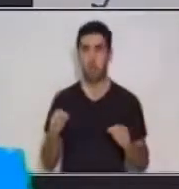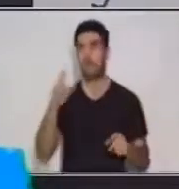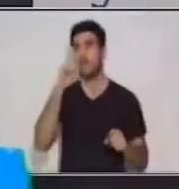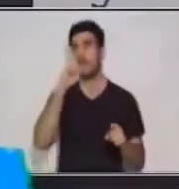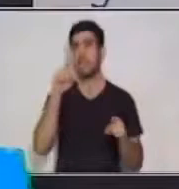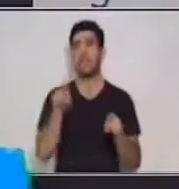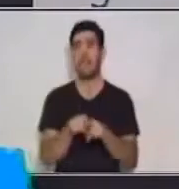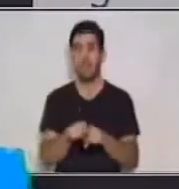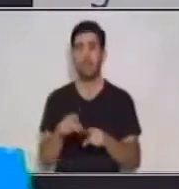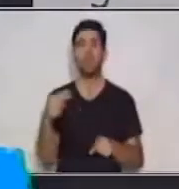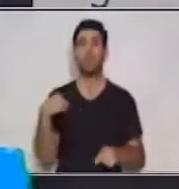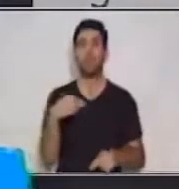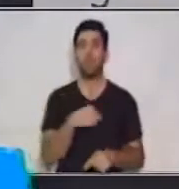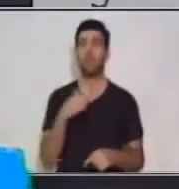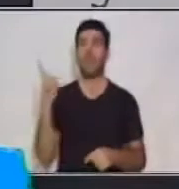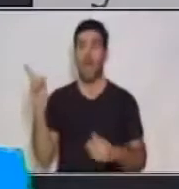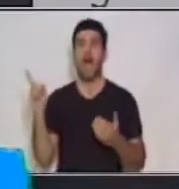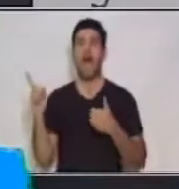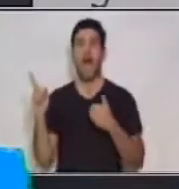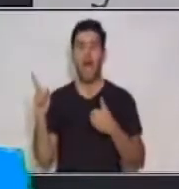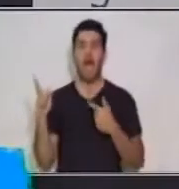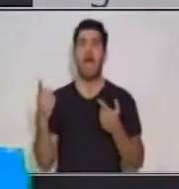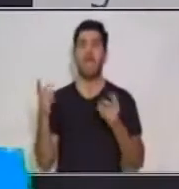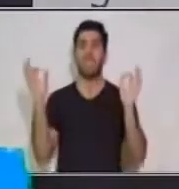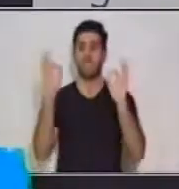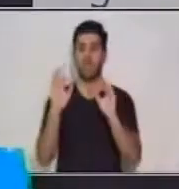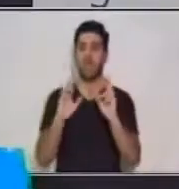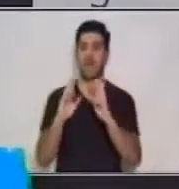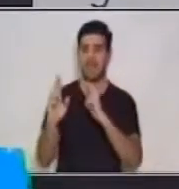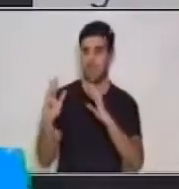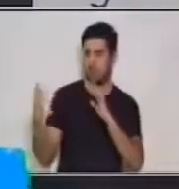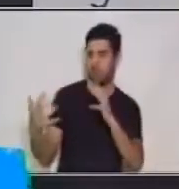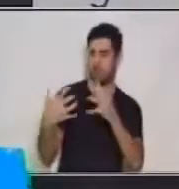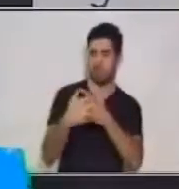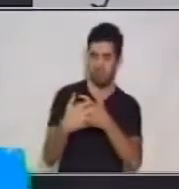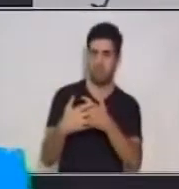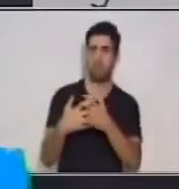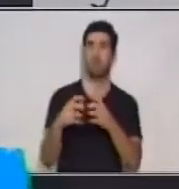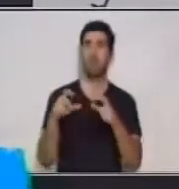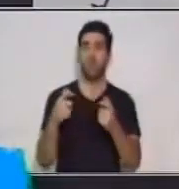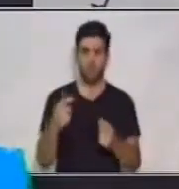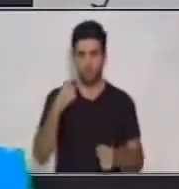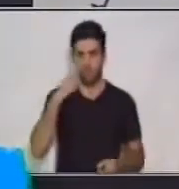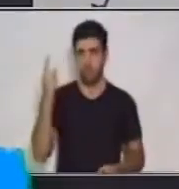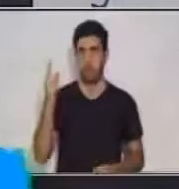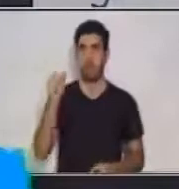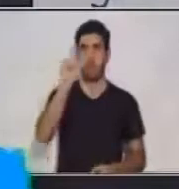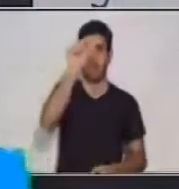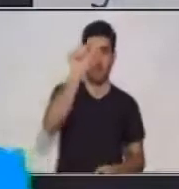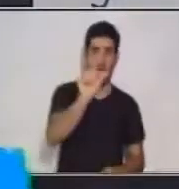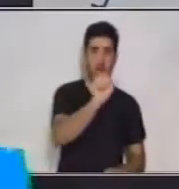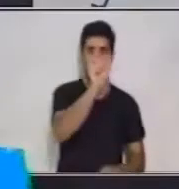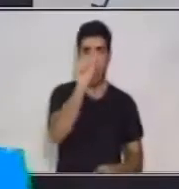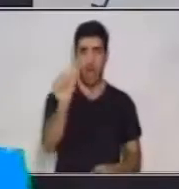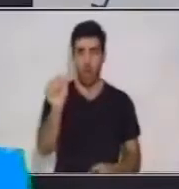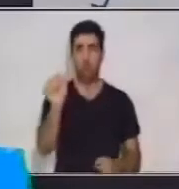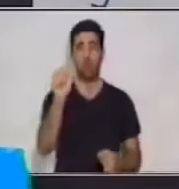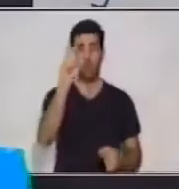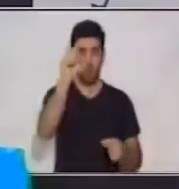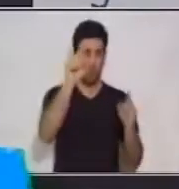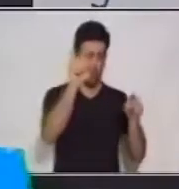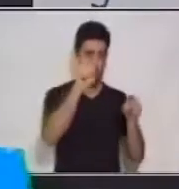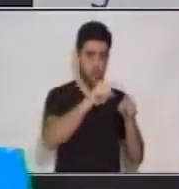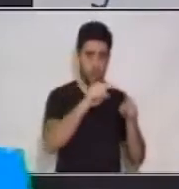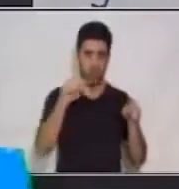También tenemos una relación muy importante entre los ángulos, que es, si sumamos los